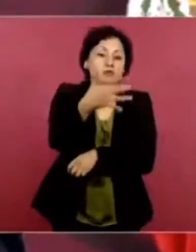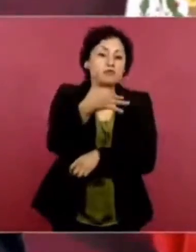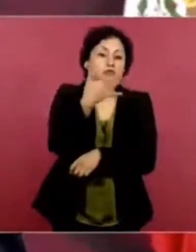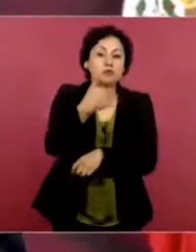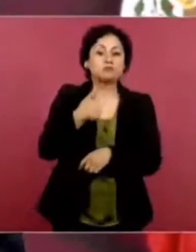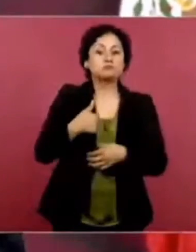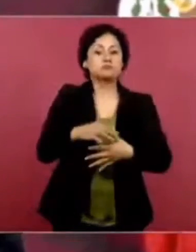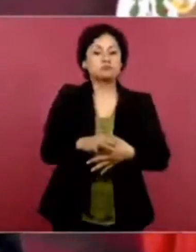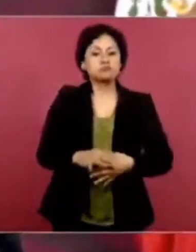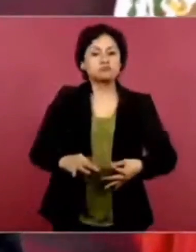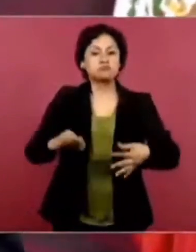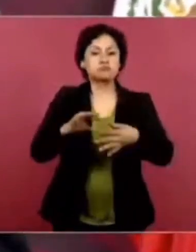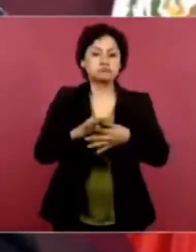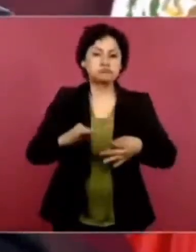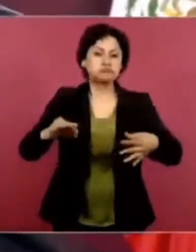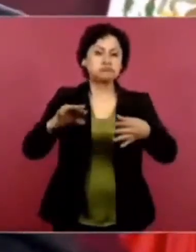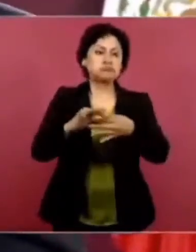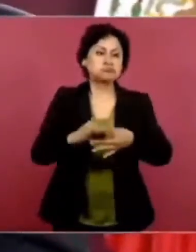de